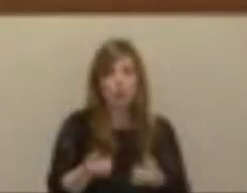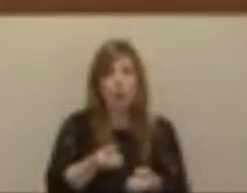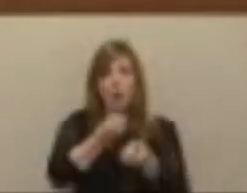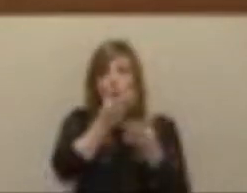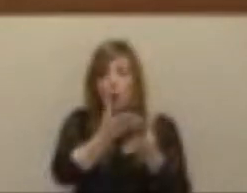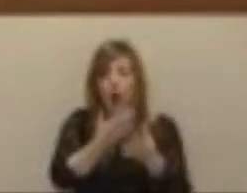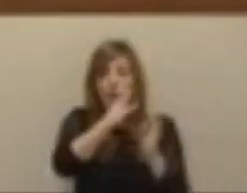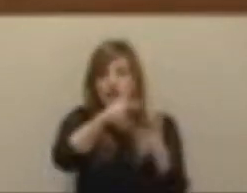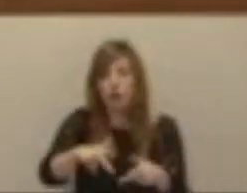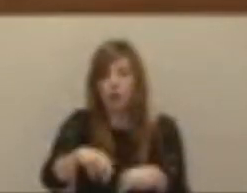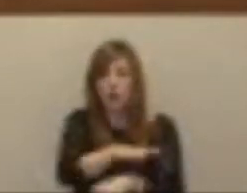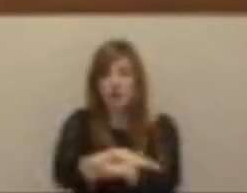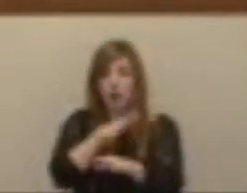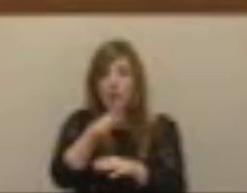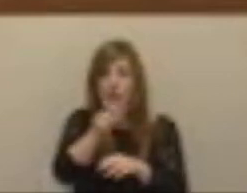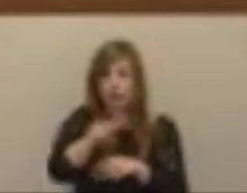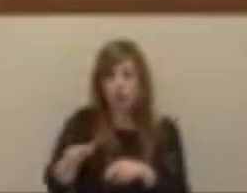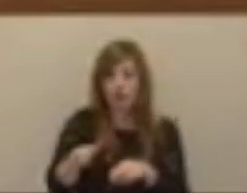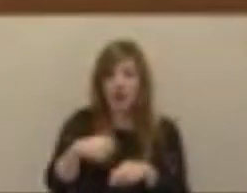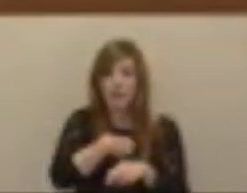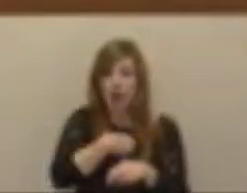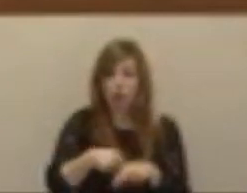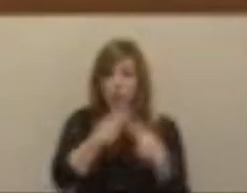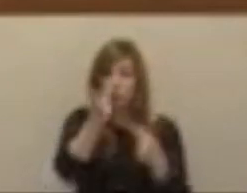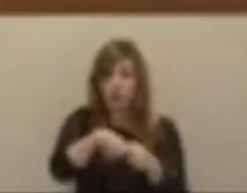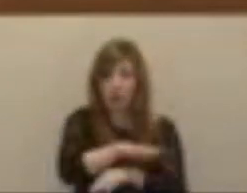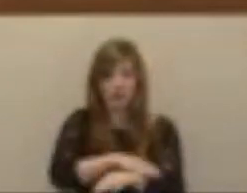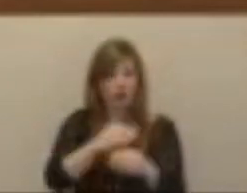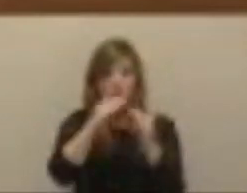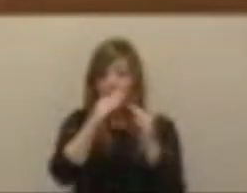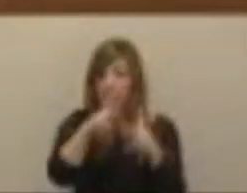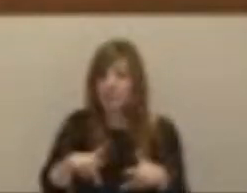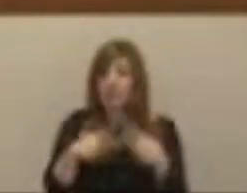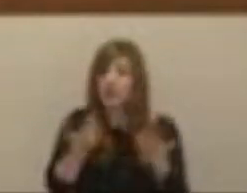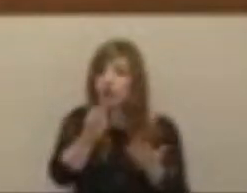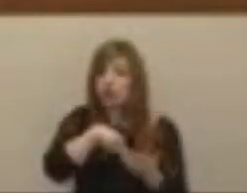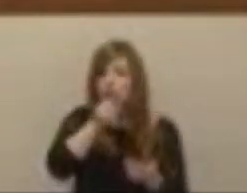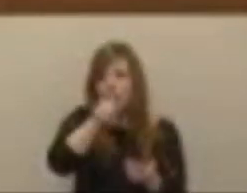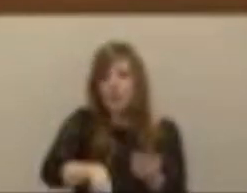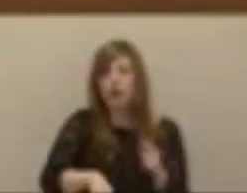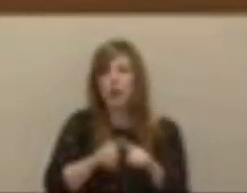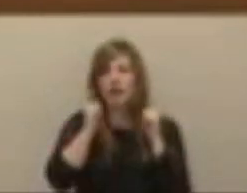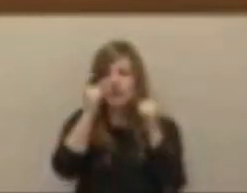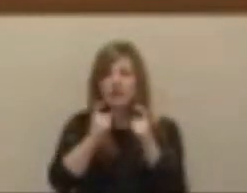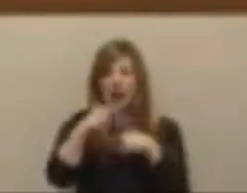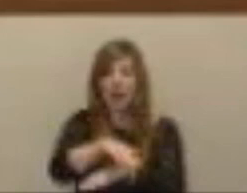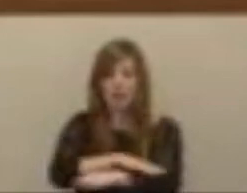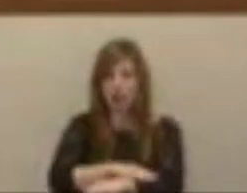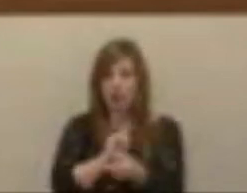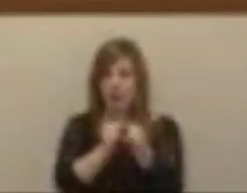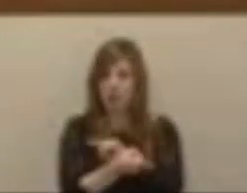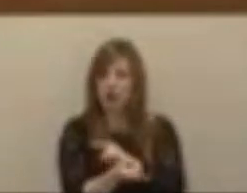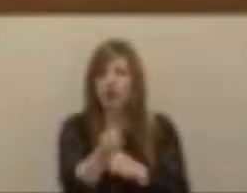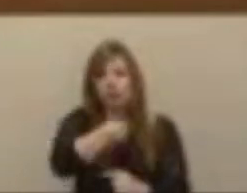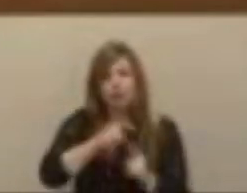Estado para los empleados públicos de la Administración del Estado. Van a venir más iniciativas. Nosotros estamos aquí también para intentar cambiar la Administración. Y estamos aquí